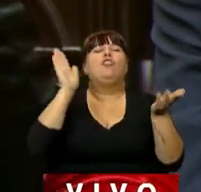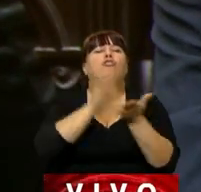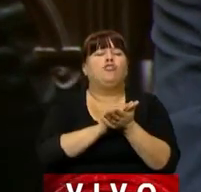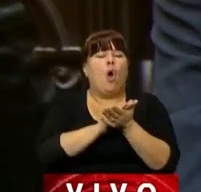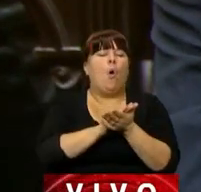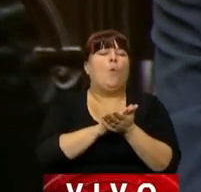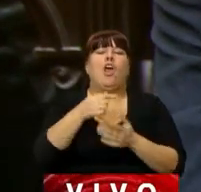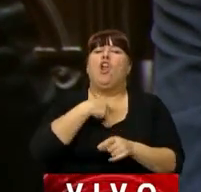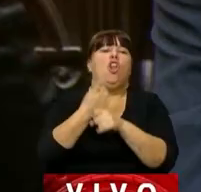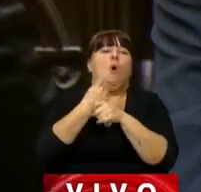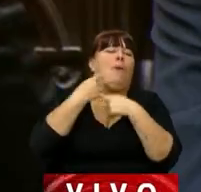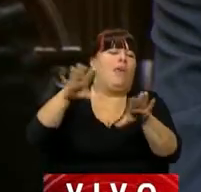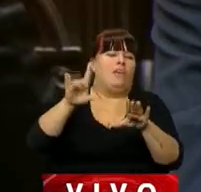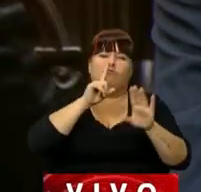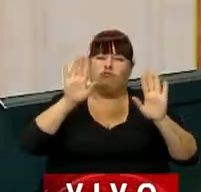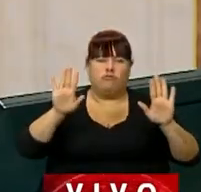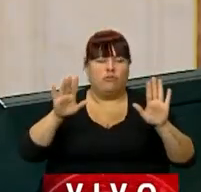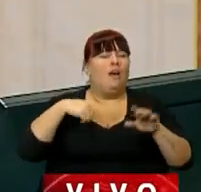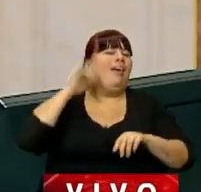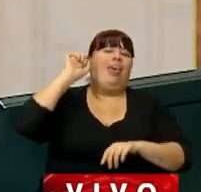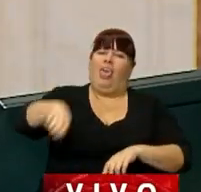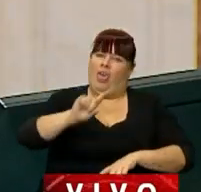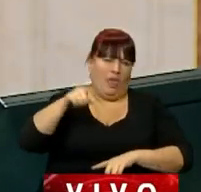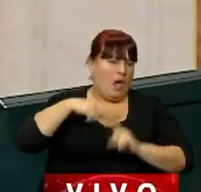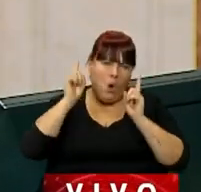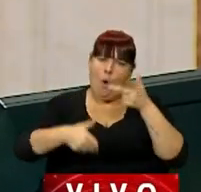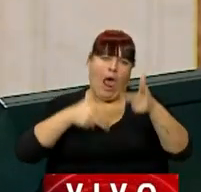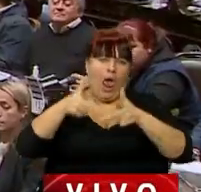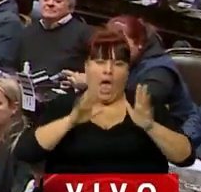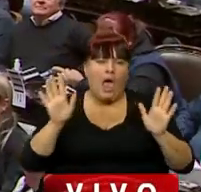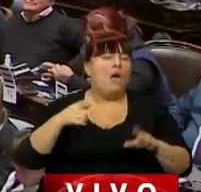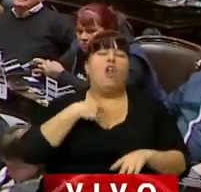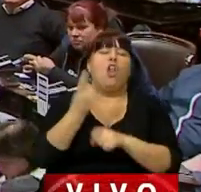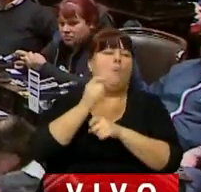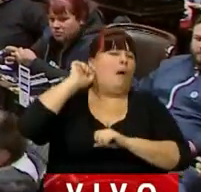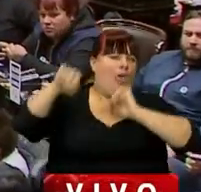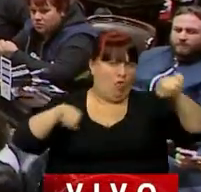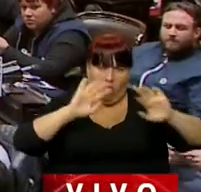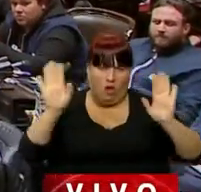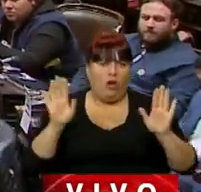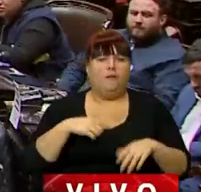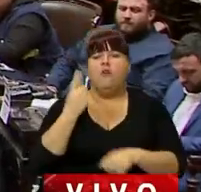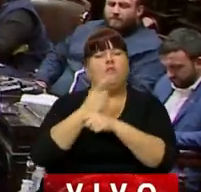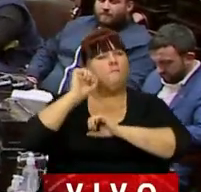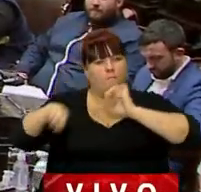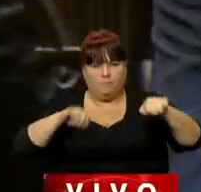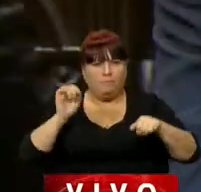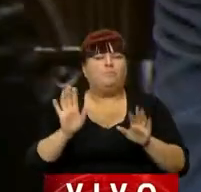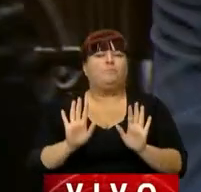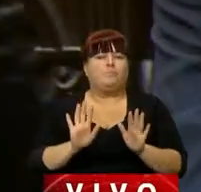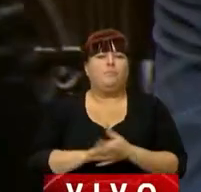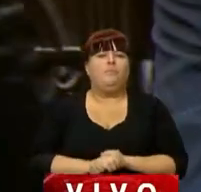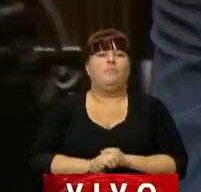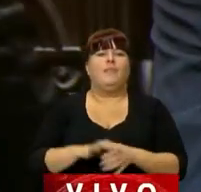porque no puedo dejar pasar no puedo dejar pasar no puedo dejar pasar señor presidente que